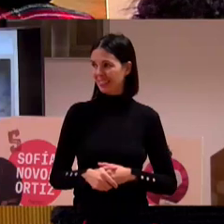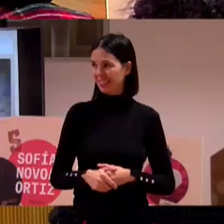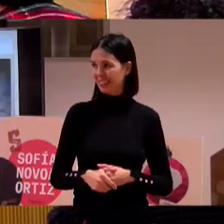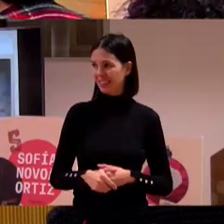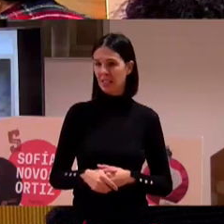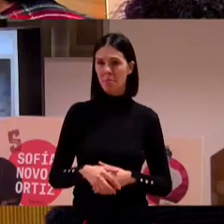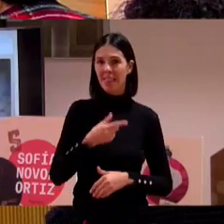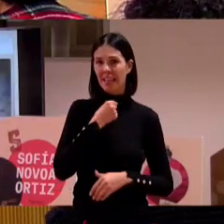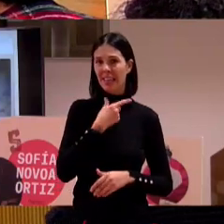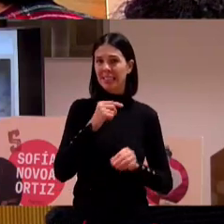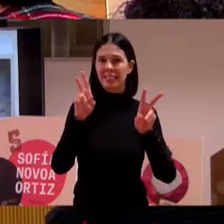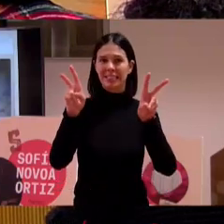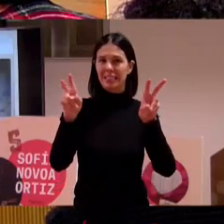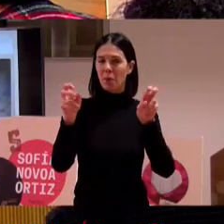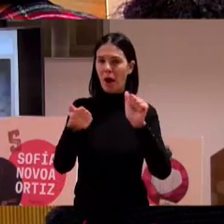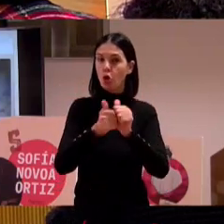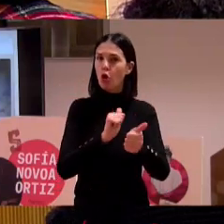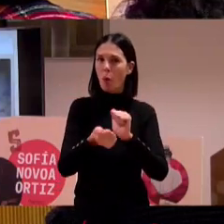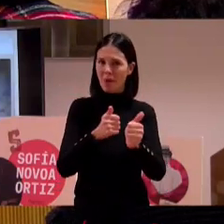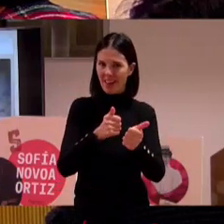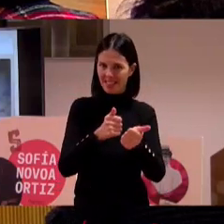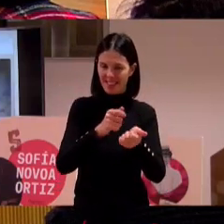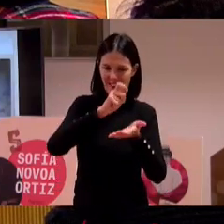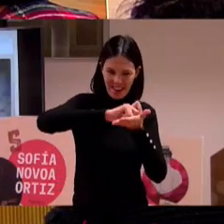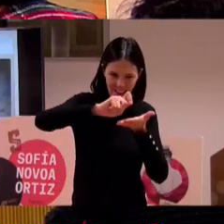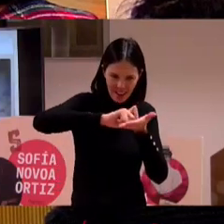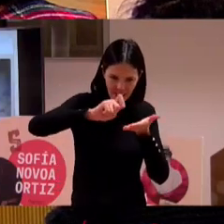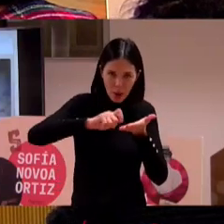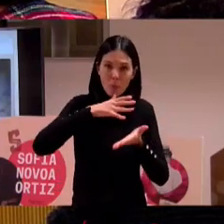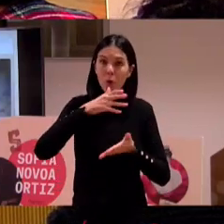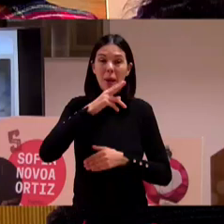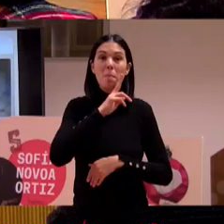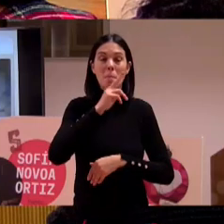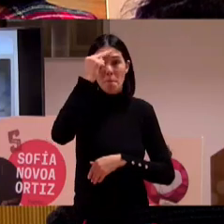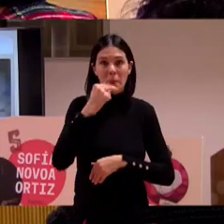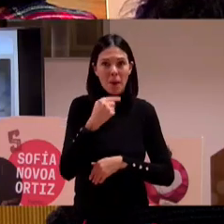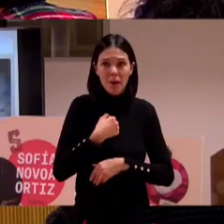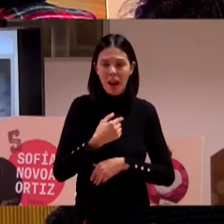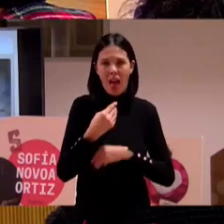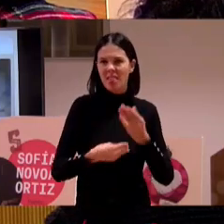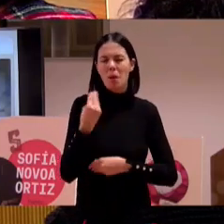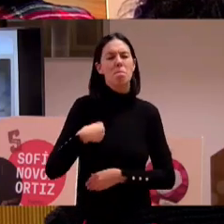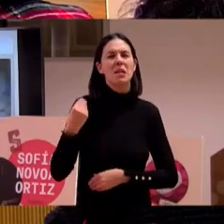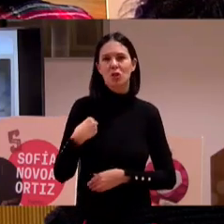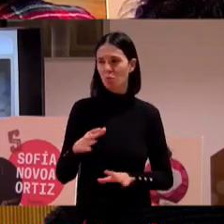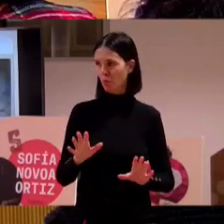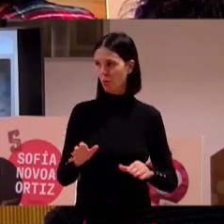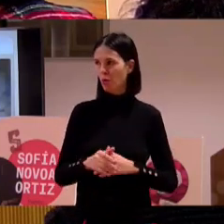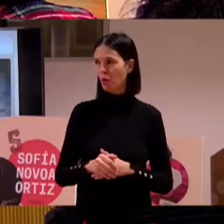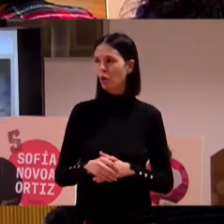Me hace gracia lo de las copias, porque mi padre hacía exactamente lo mismo. Y yo